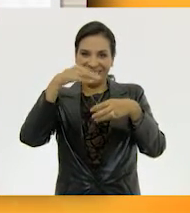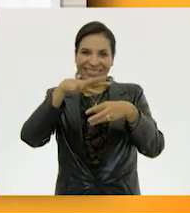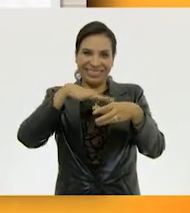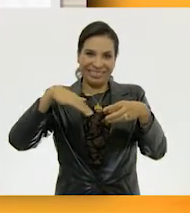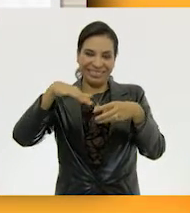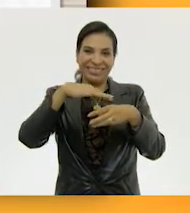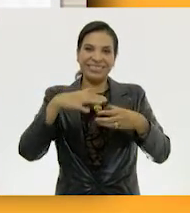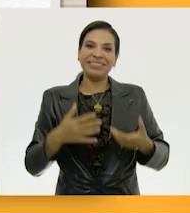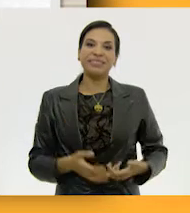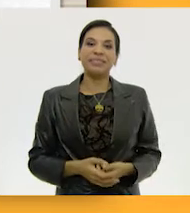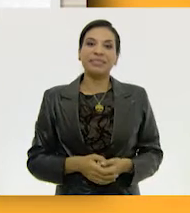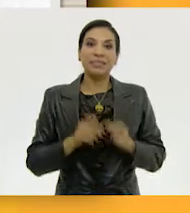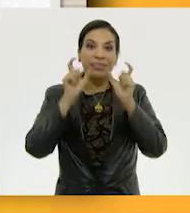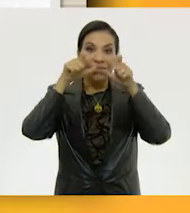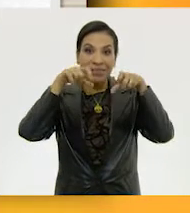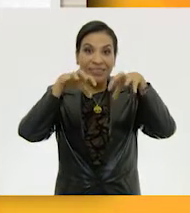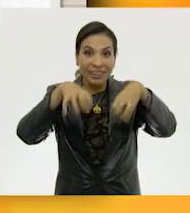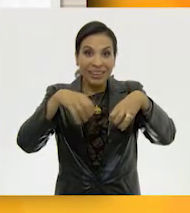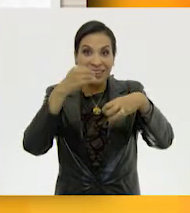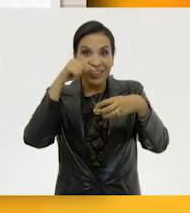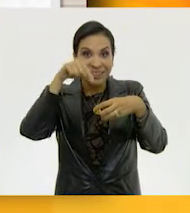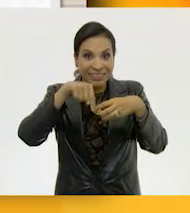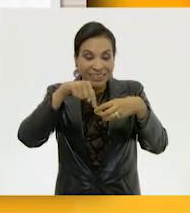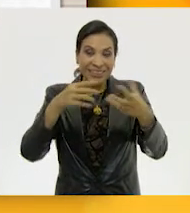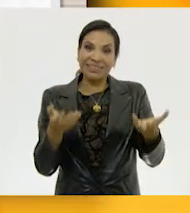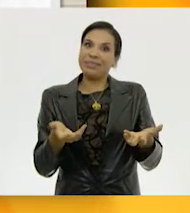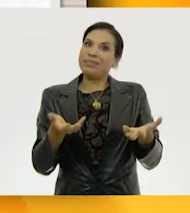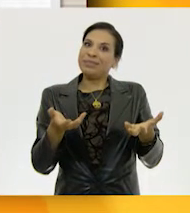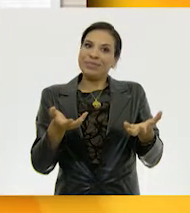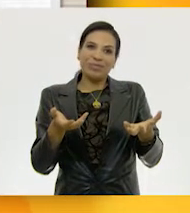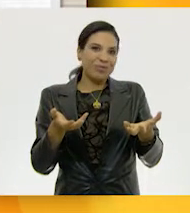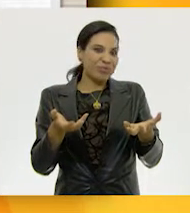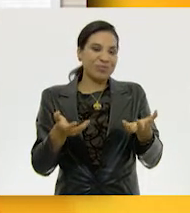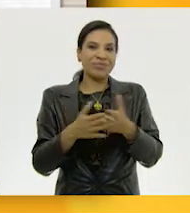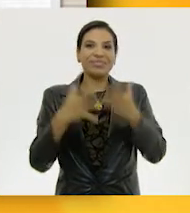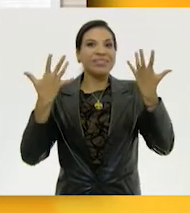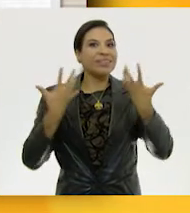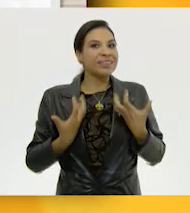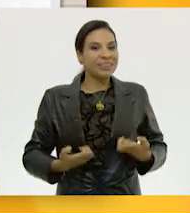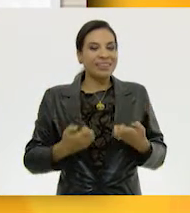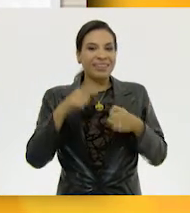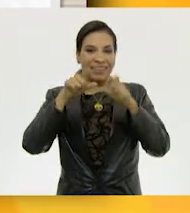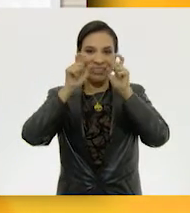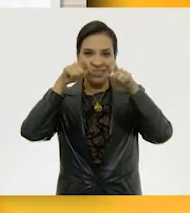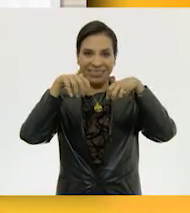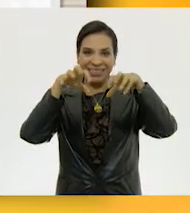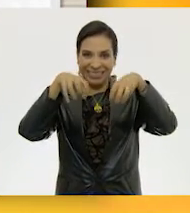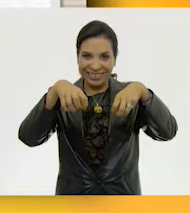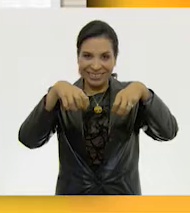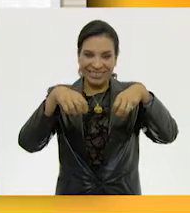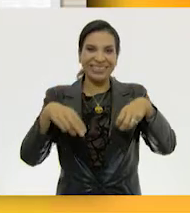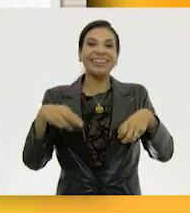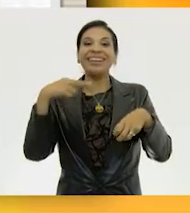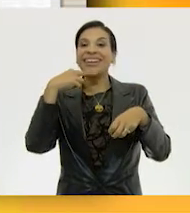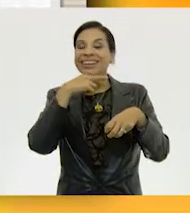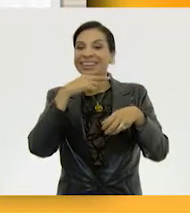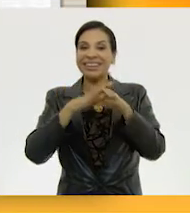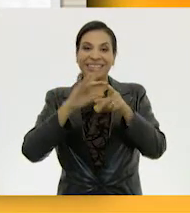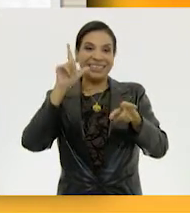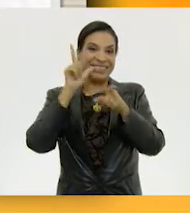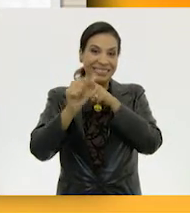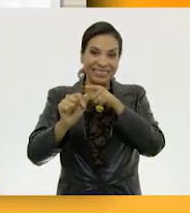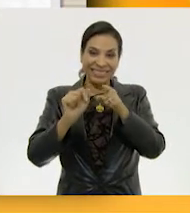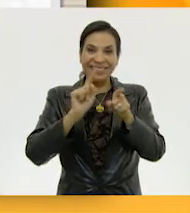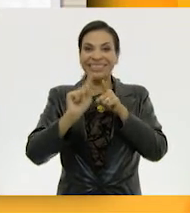mezcolanza. ¿Grúfalo en mezcolanza? Se sorprendió el Grúfalo y, pegado la